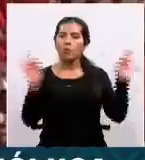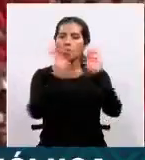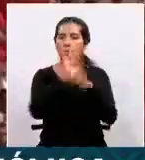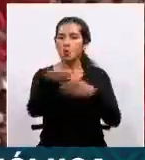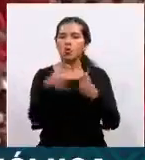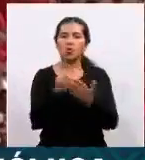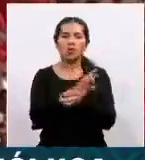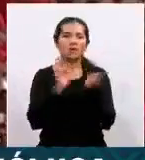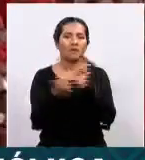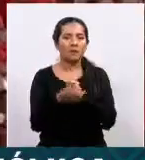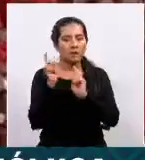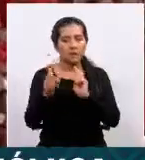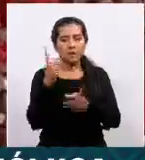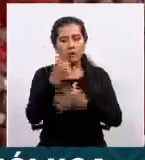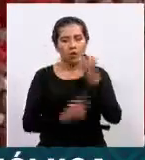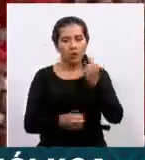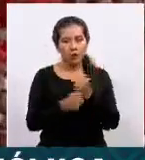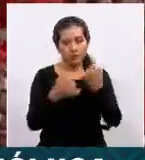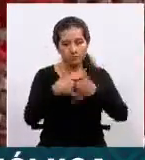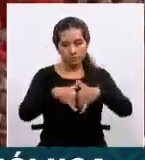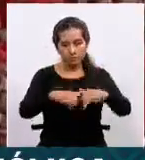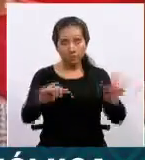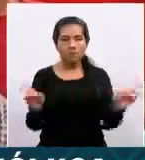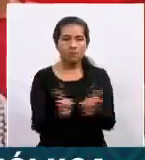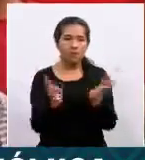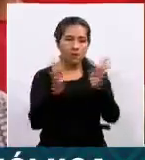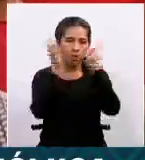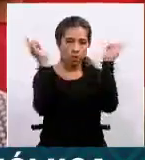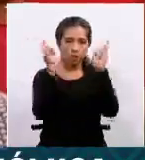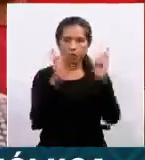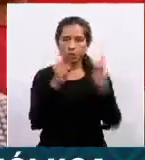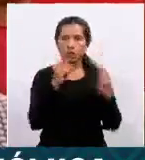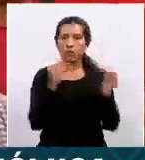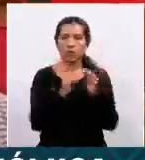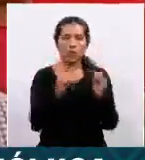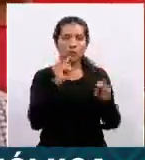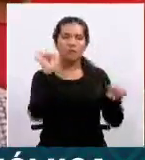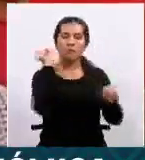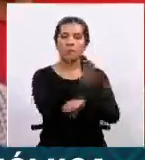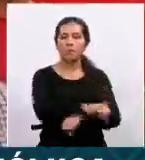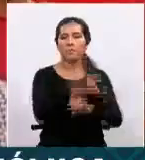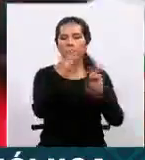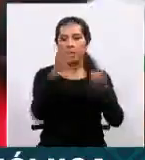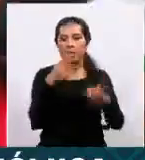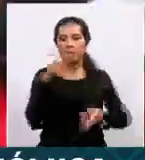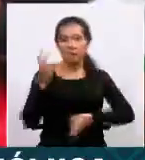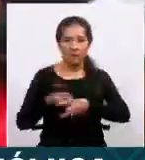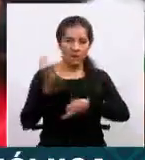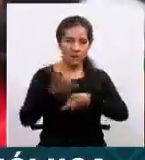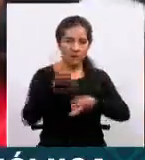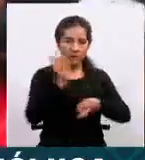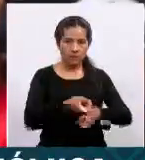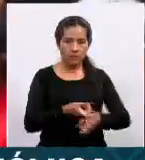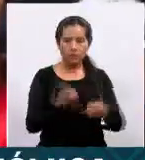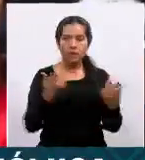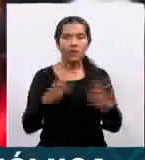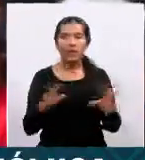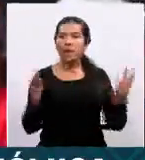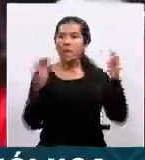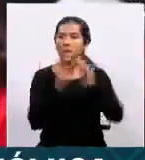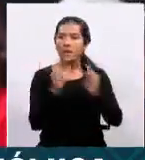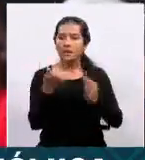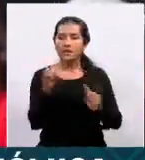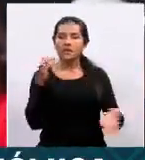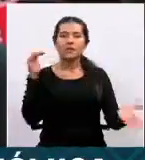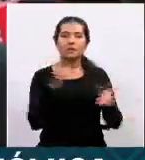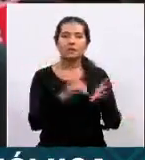la confianza permanente en la victoria y no se dejen vencer por las dificultades. Esto ante más de 10.000